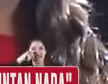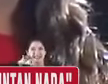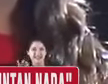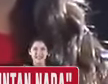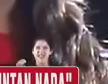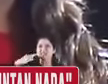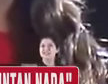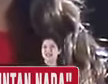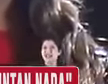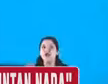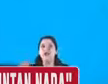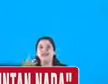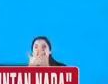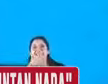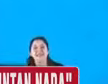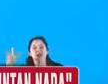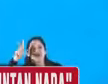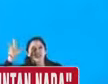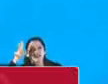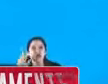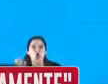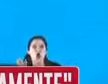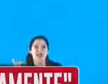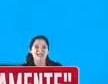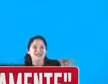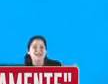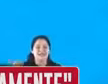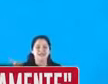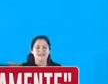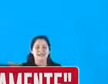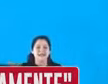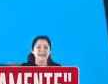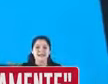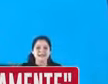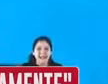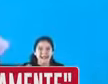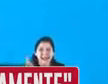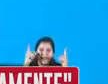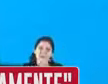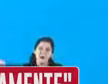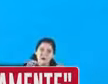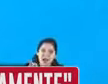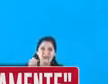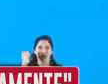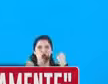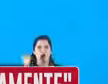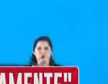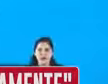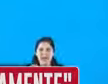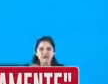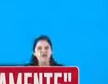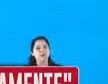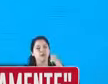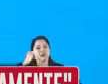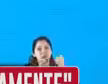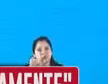588 dólares este es el problema y esta es la economía y esto es lo que tenemos que explicarle a los argentinos y